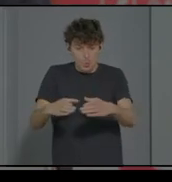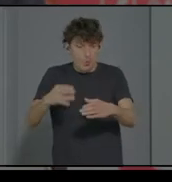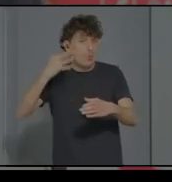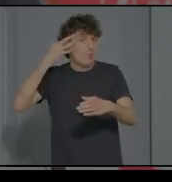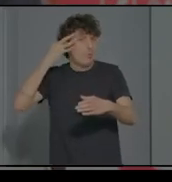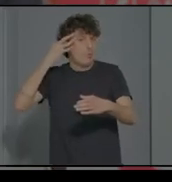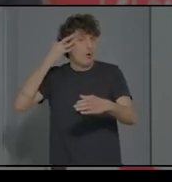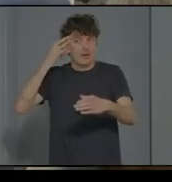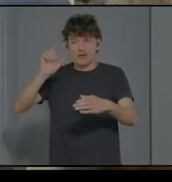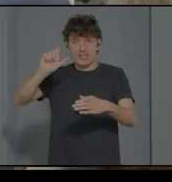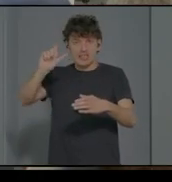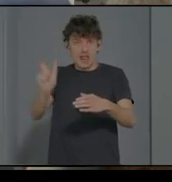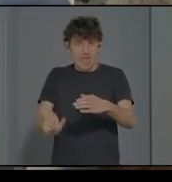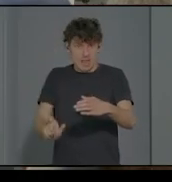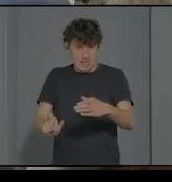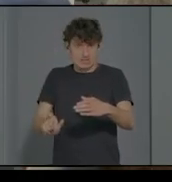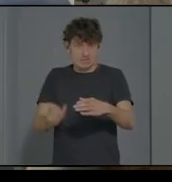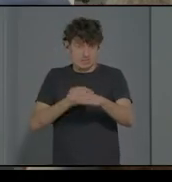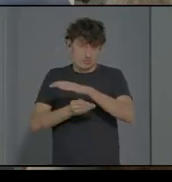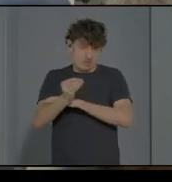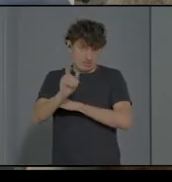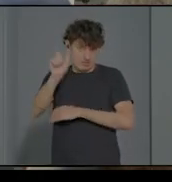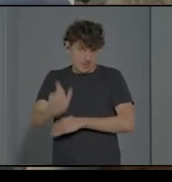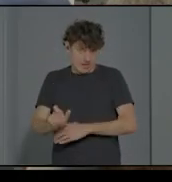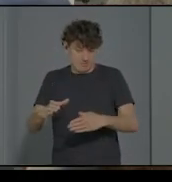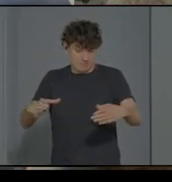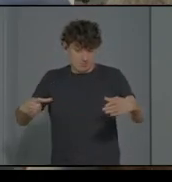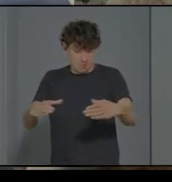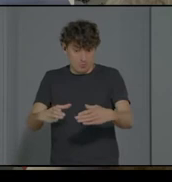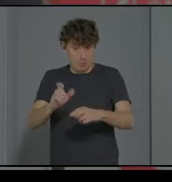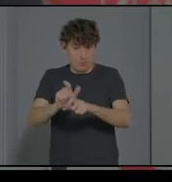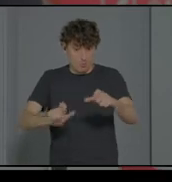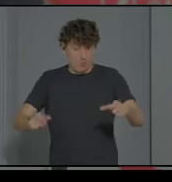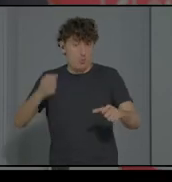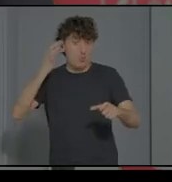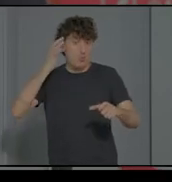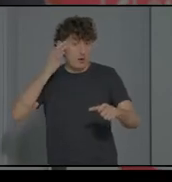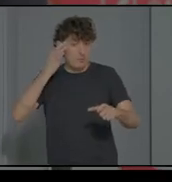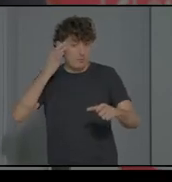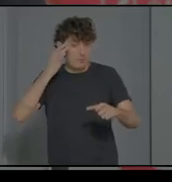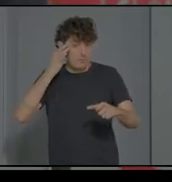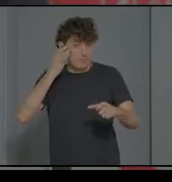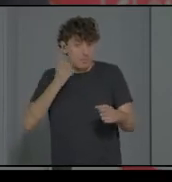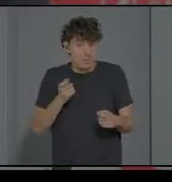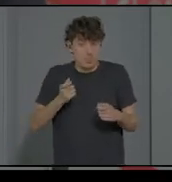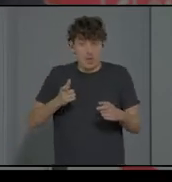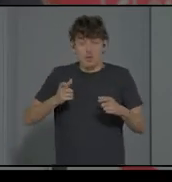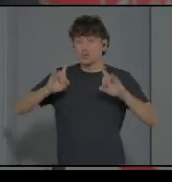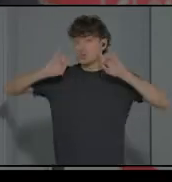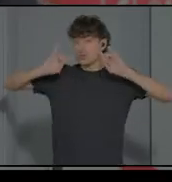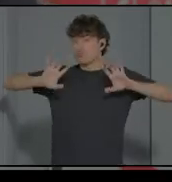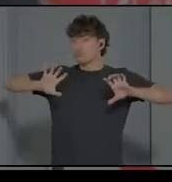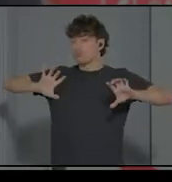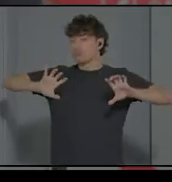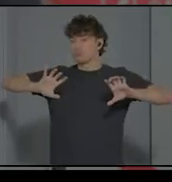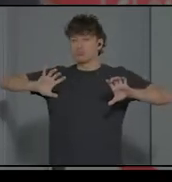a las que les hacíamos escuchar unos episodios de llanto mientras que estas